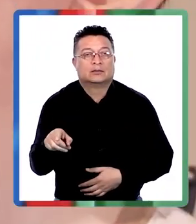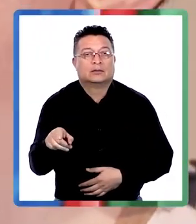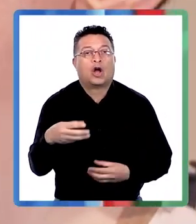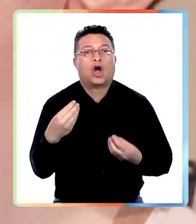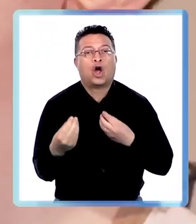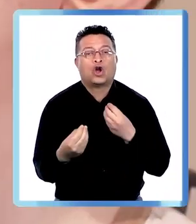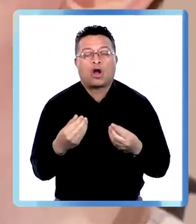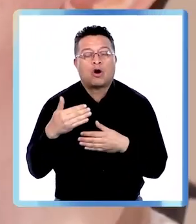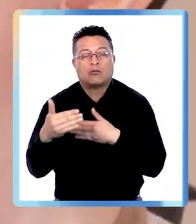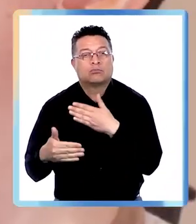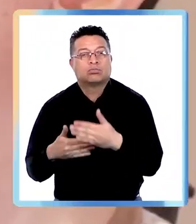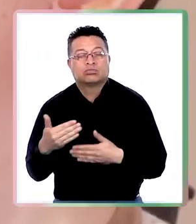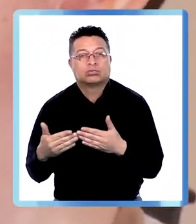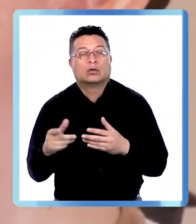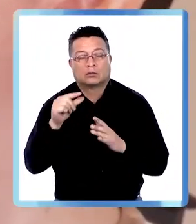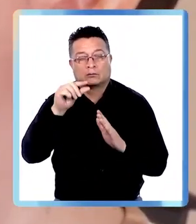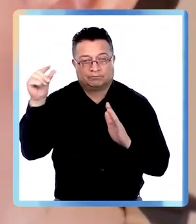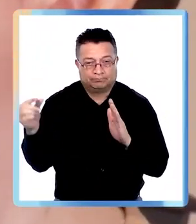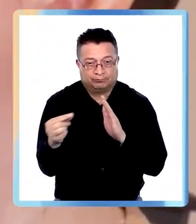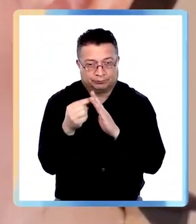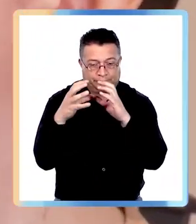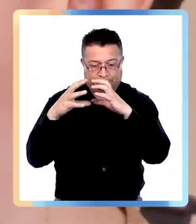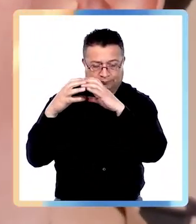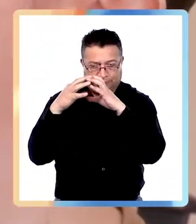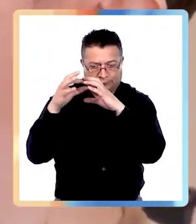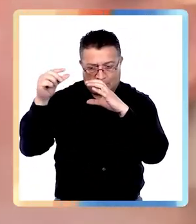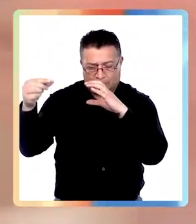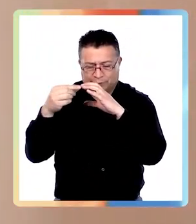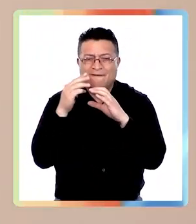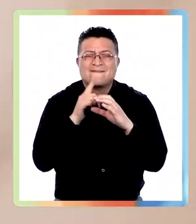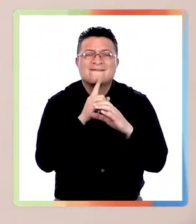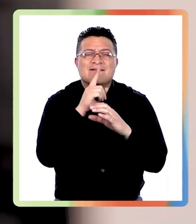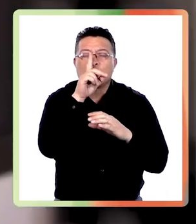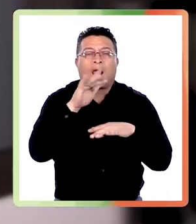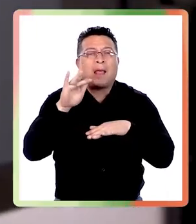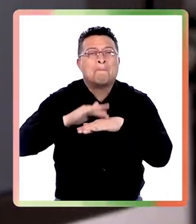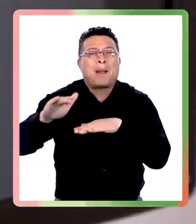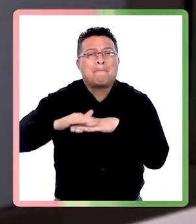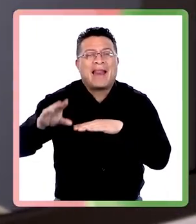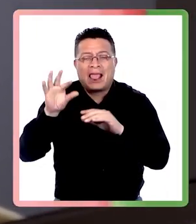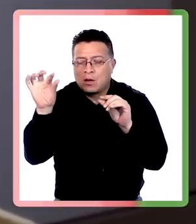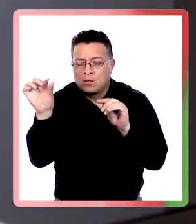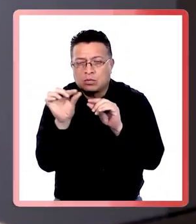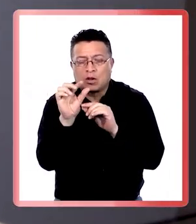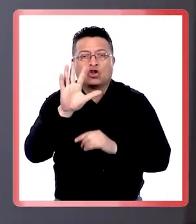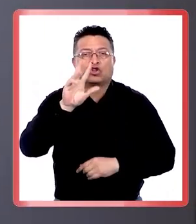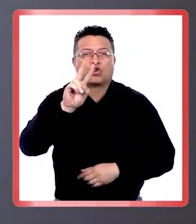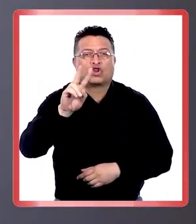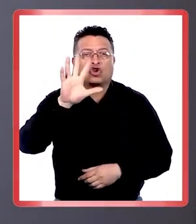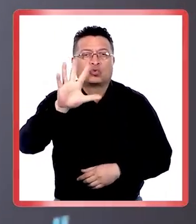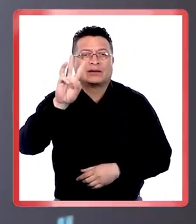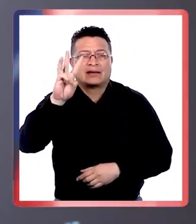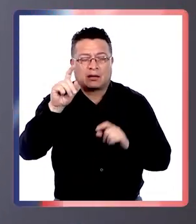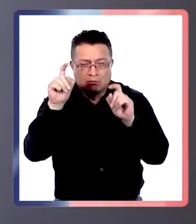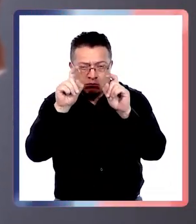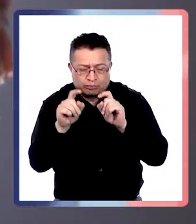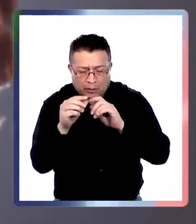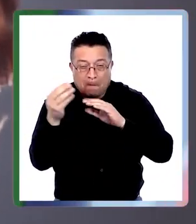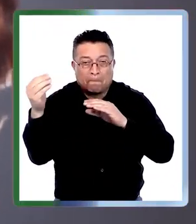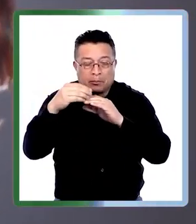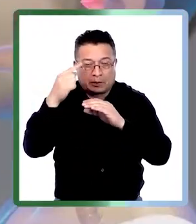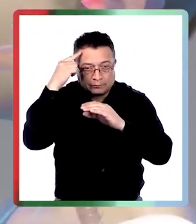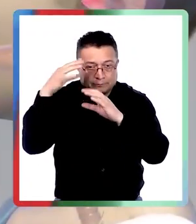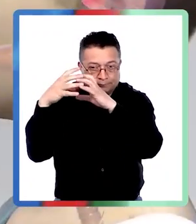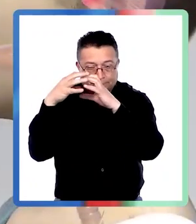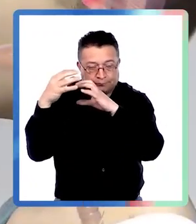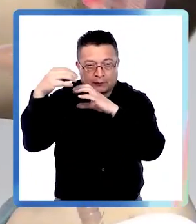procedimiento? Se le implantó un rectángulo fino como el papel de 253 electrodos en la superficie del cerebro, en zonas que